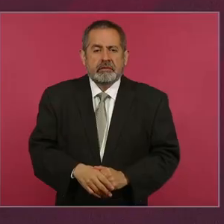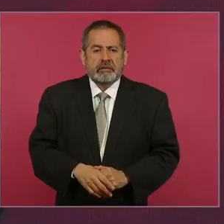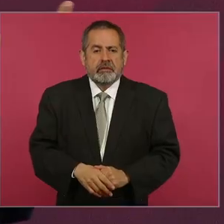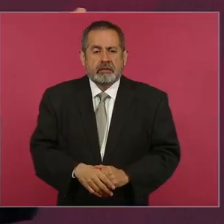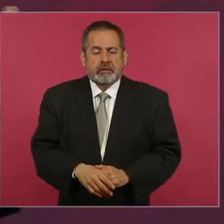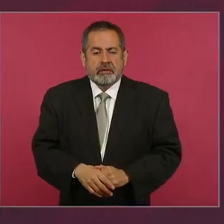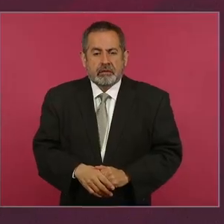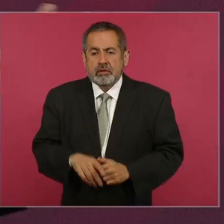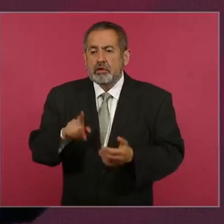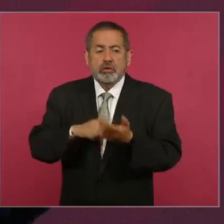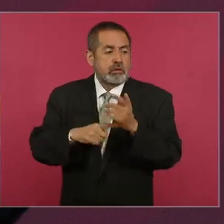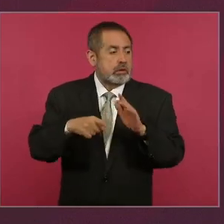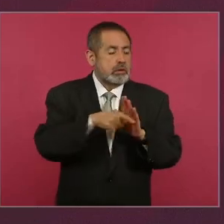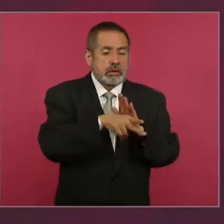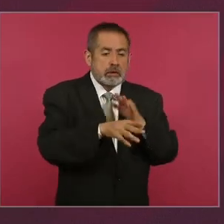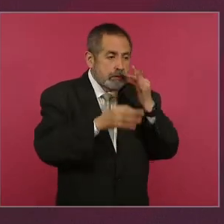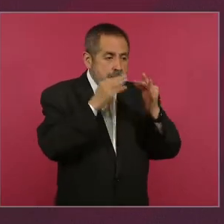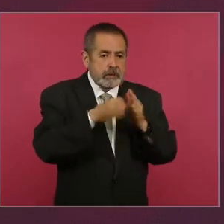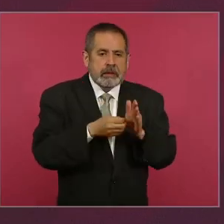y que los medios ocultan,